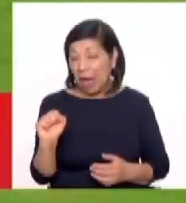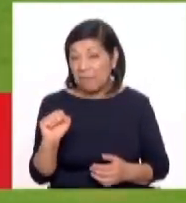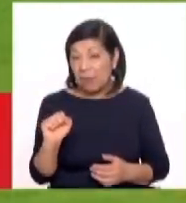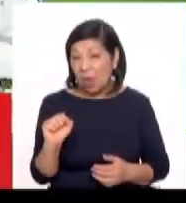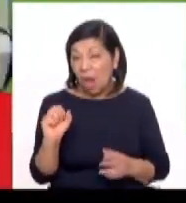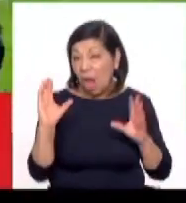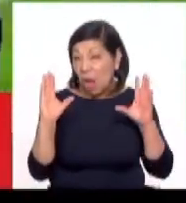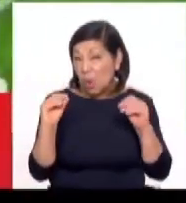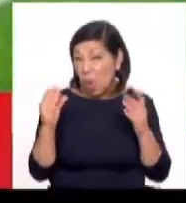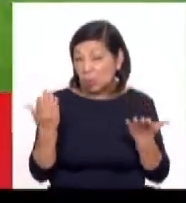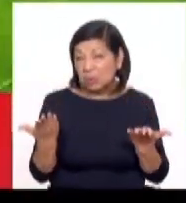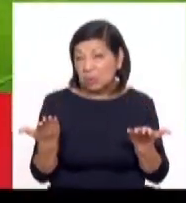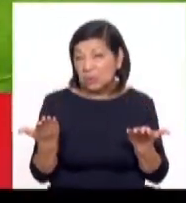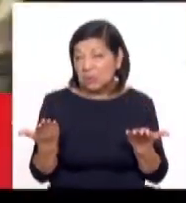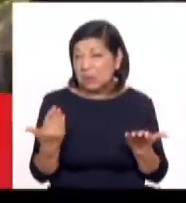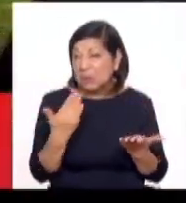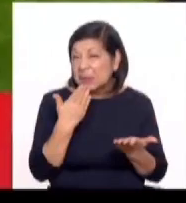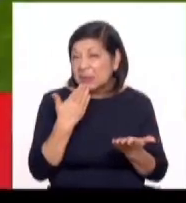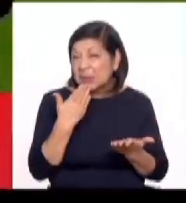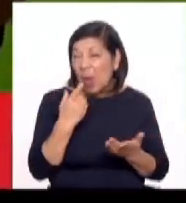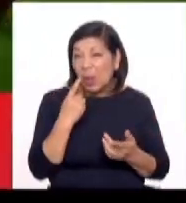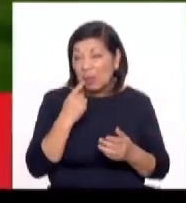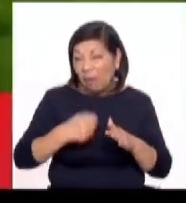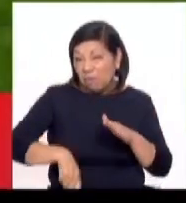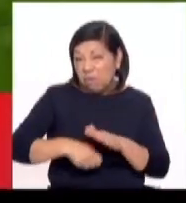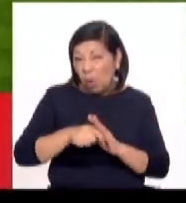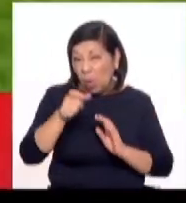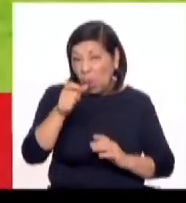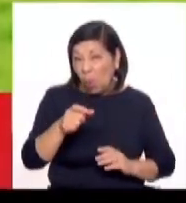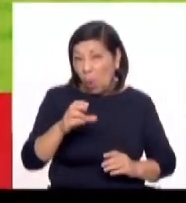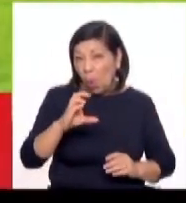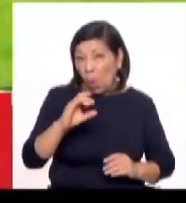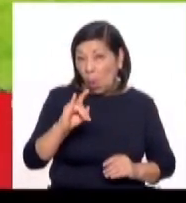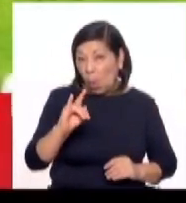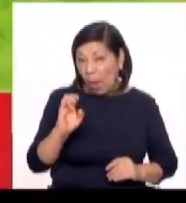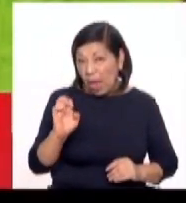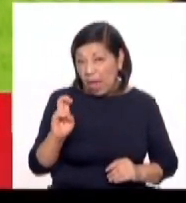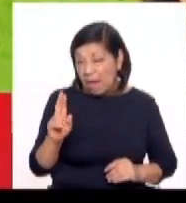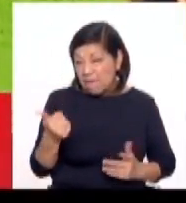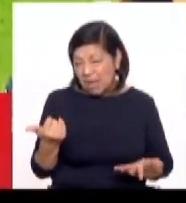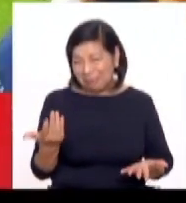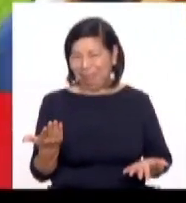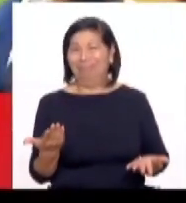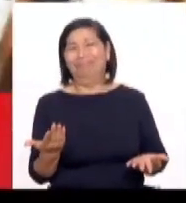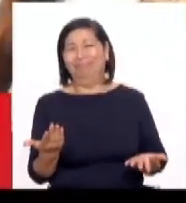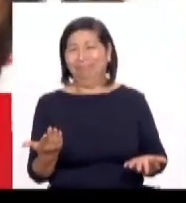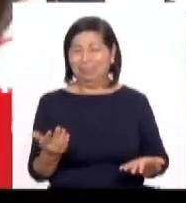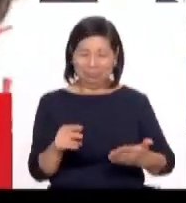sacó ese lado ingobernable de Cristian Cueva y con mensajes, lo repetimos, bastante